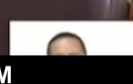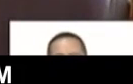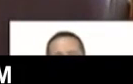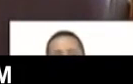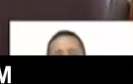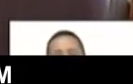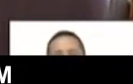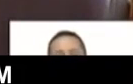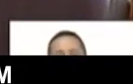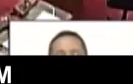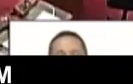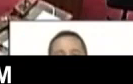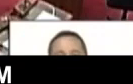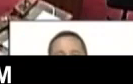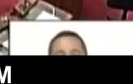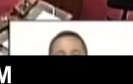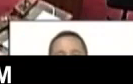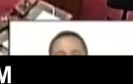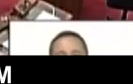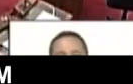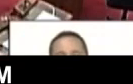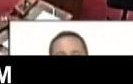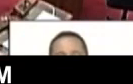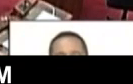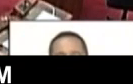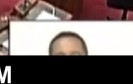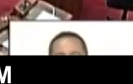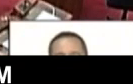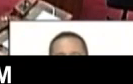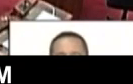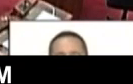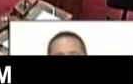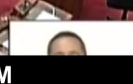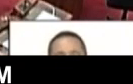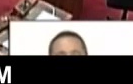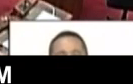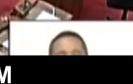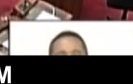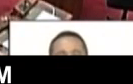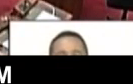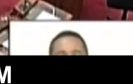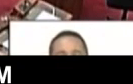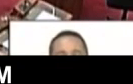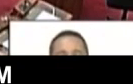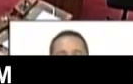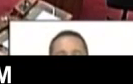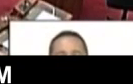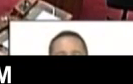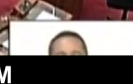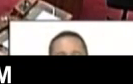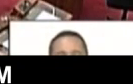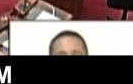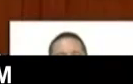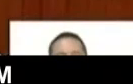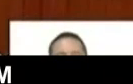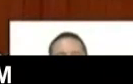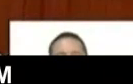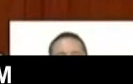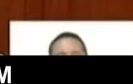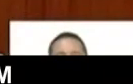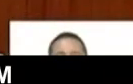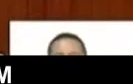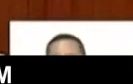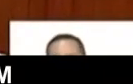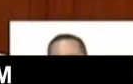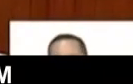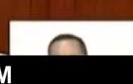en realidad, de dos entrevistas es que había una suerte de aparente acuerdo tácito, es decir, el Congreso retiraba algunos aspectos que podían ser